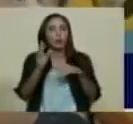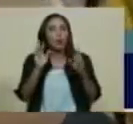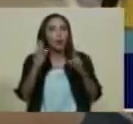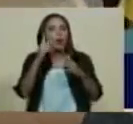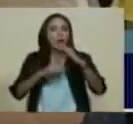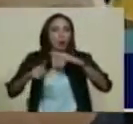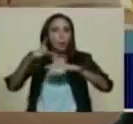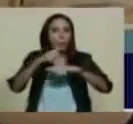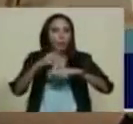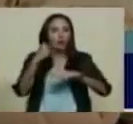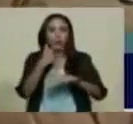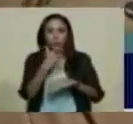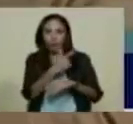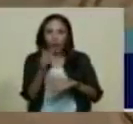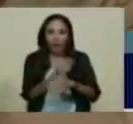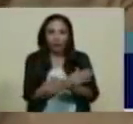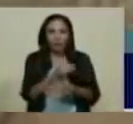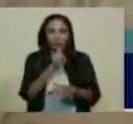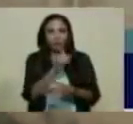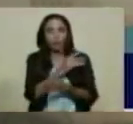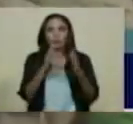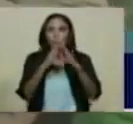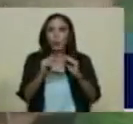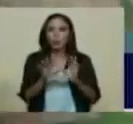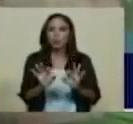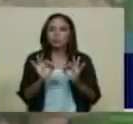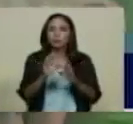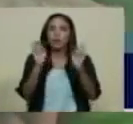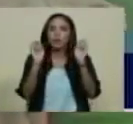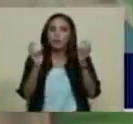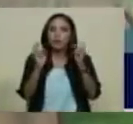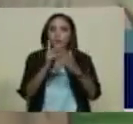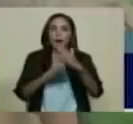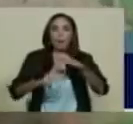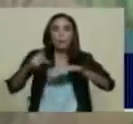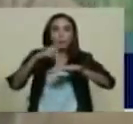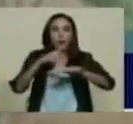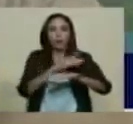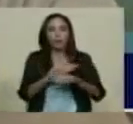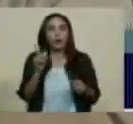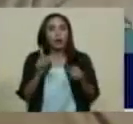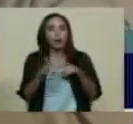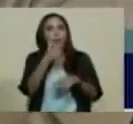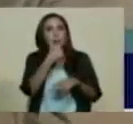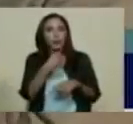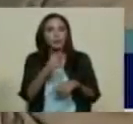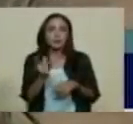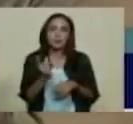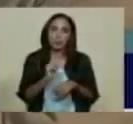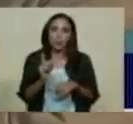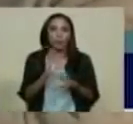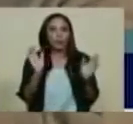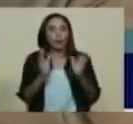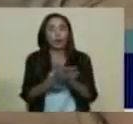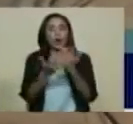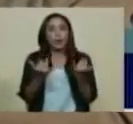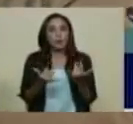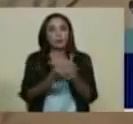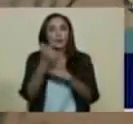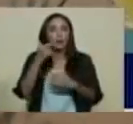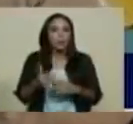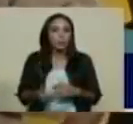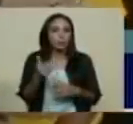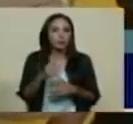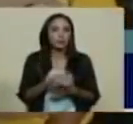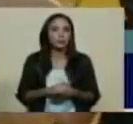usted mismo nos instruía, ellos especializar en aquellos temas que muchas veces parecieran sencillos, pero que carece el pueblo venezolano. Hoy estamos